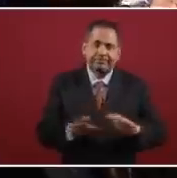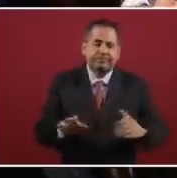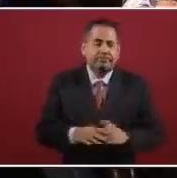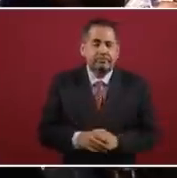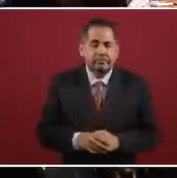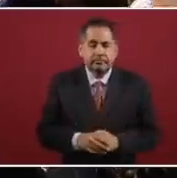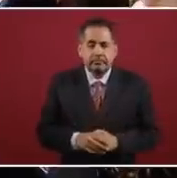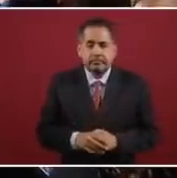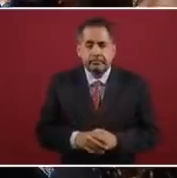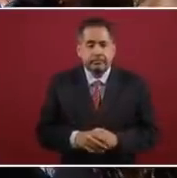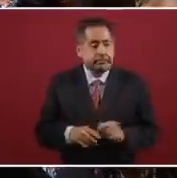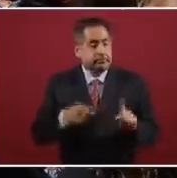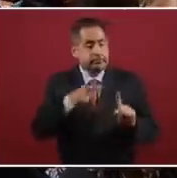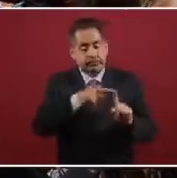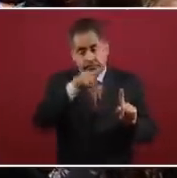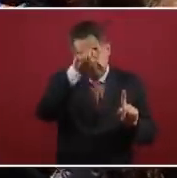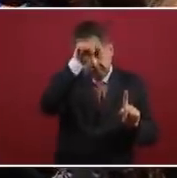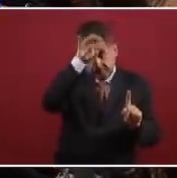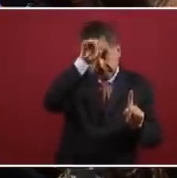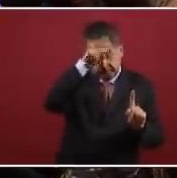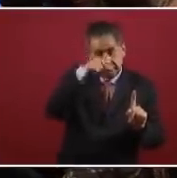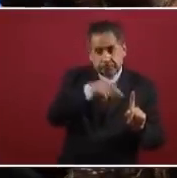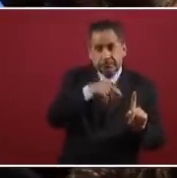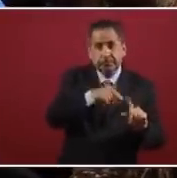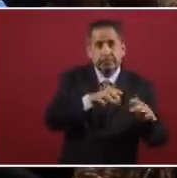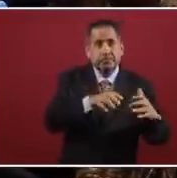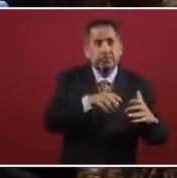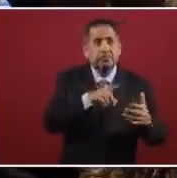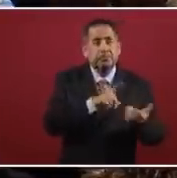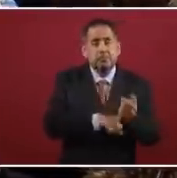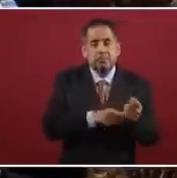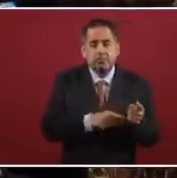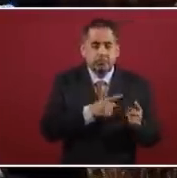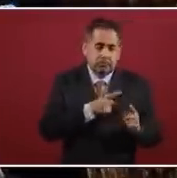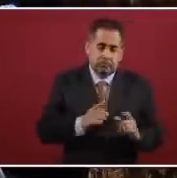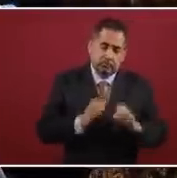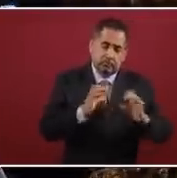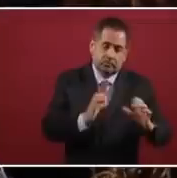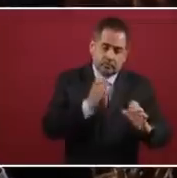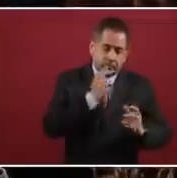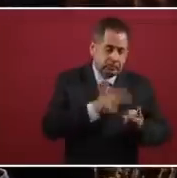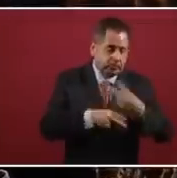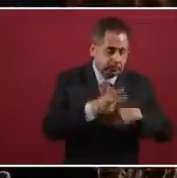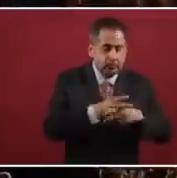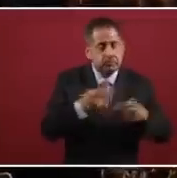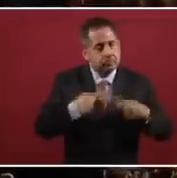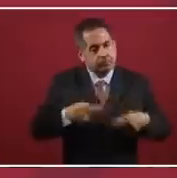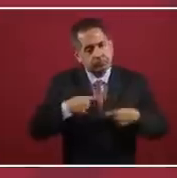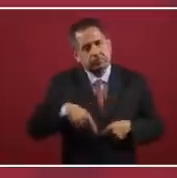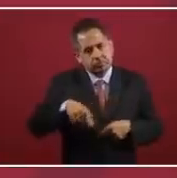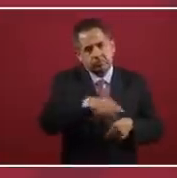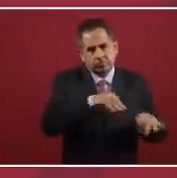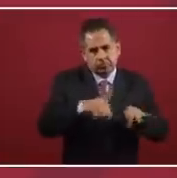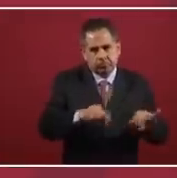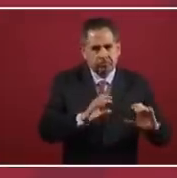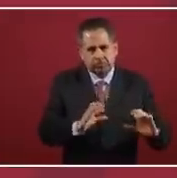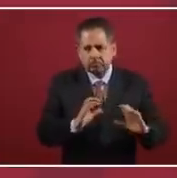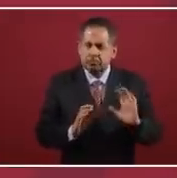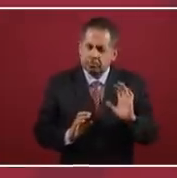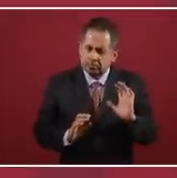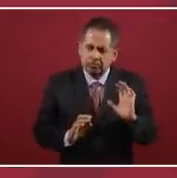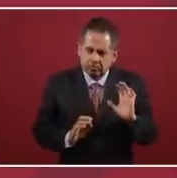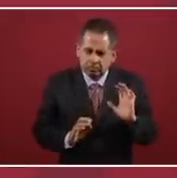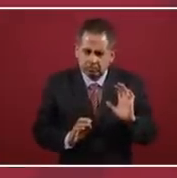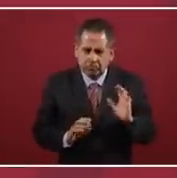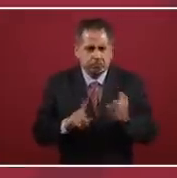Donde hay una mina, está produciendo, tenemos que cuidar la fuente de trabajo y